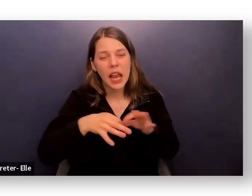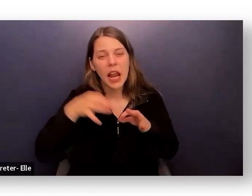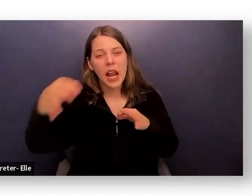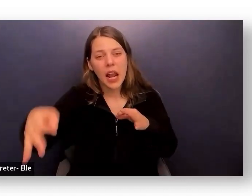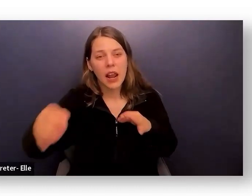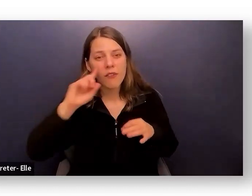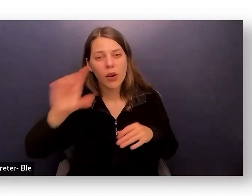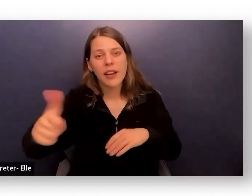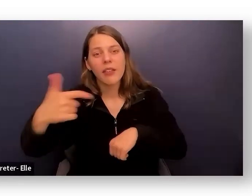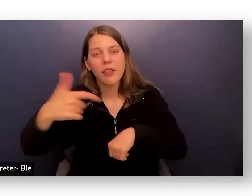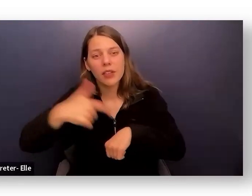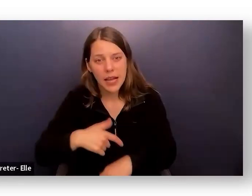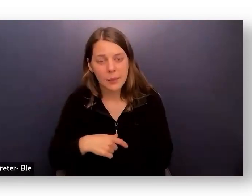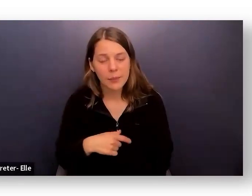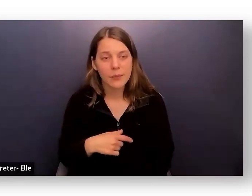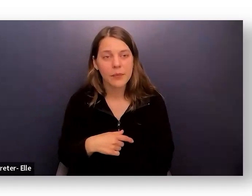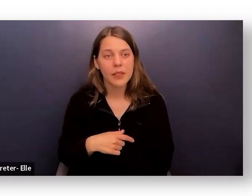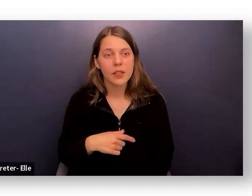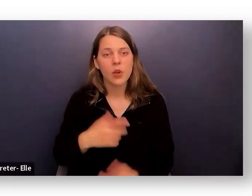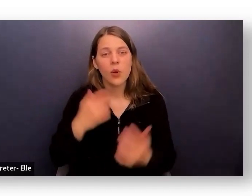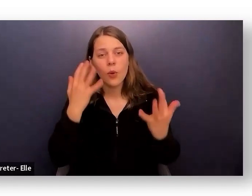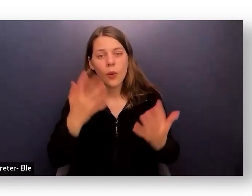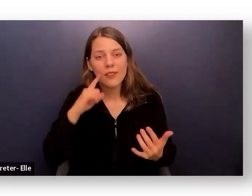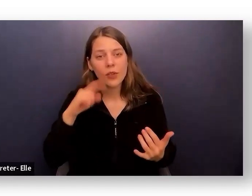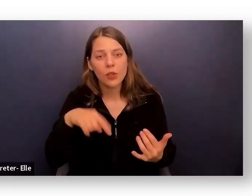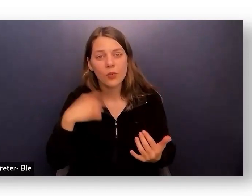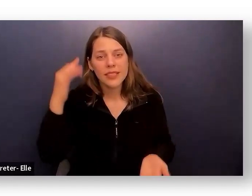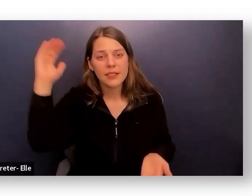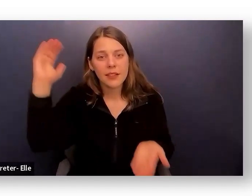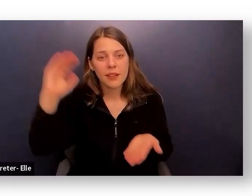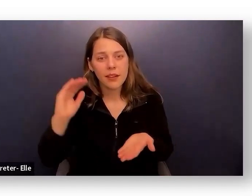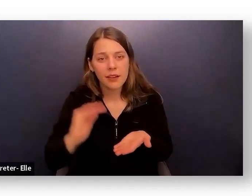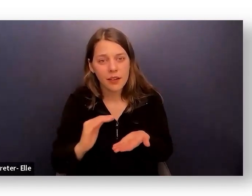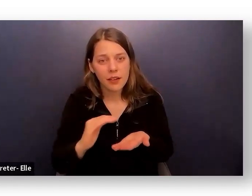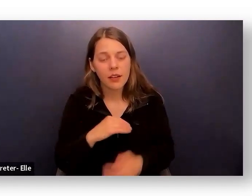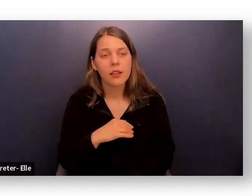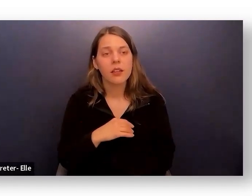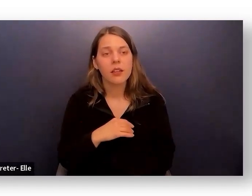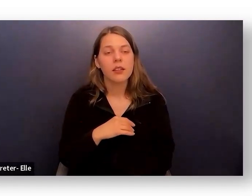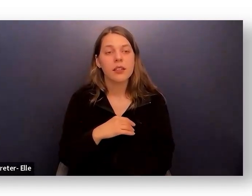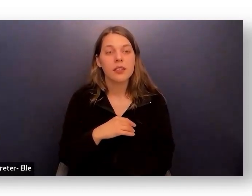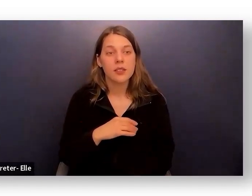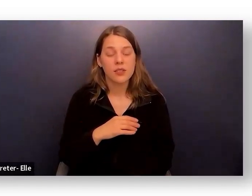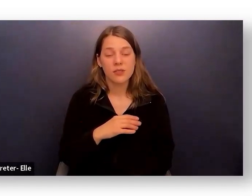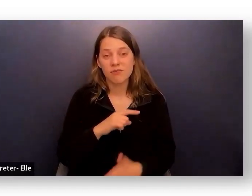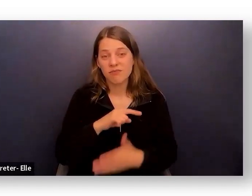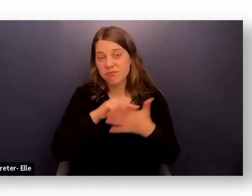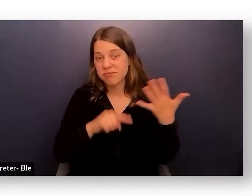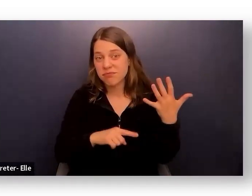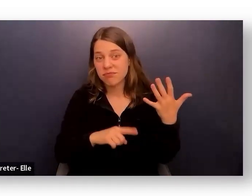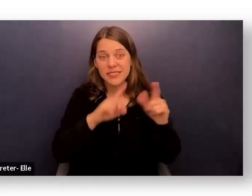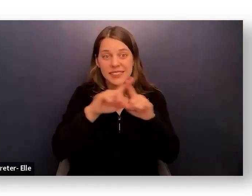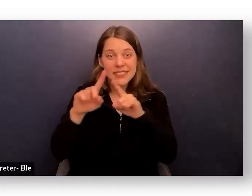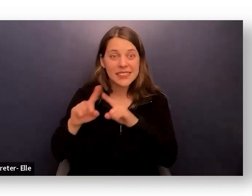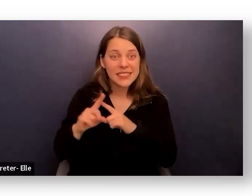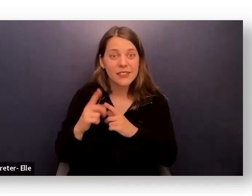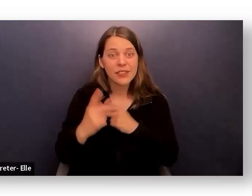Aunque tenemos planes de construir ciertas líneas, nosotros podemos aplazar cierto tiempo para no incrementar el